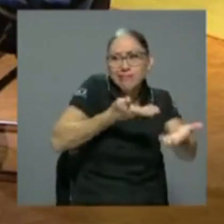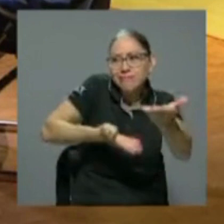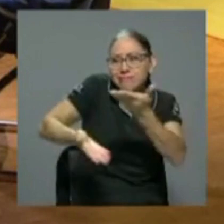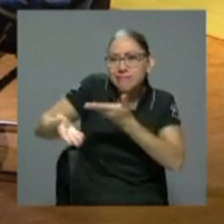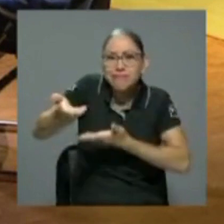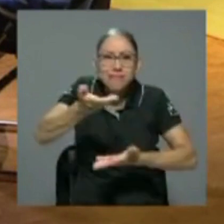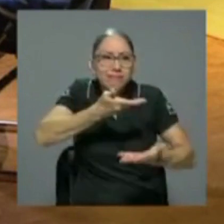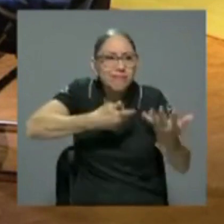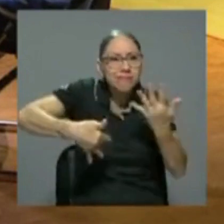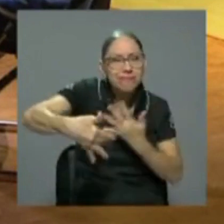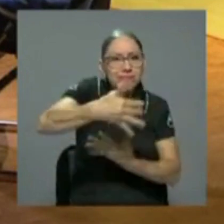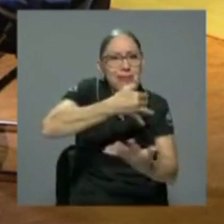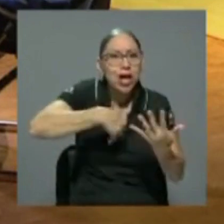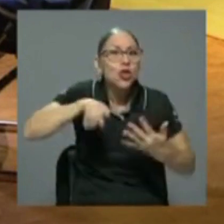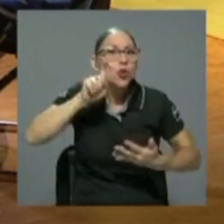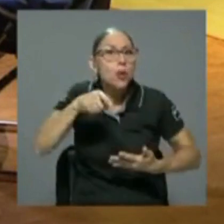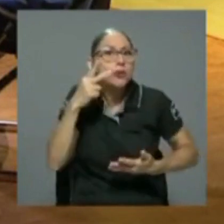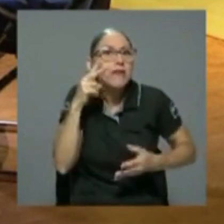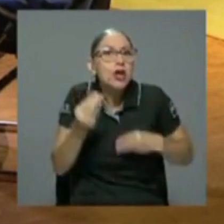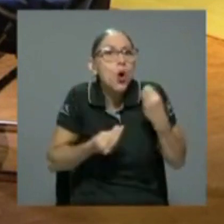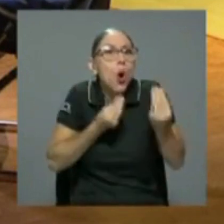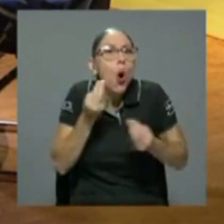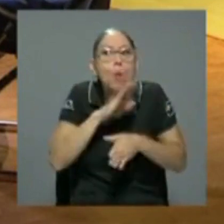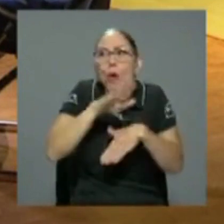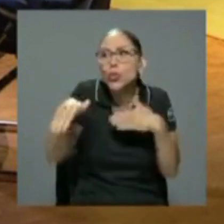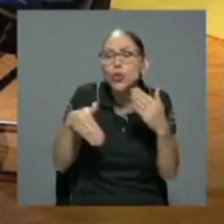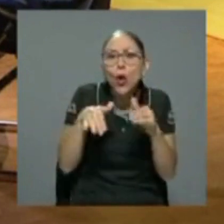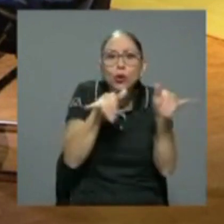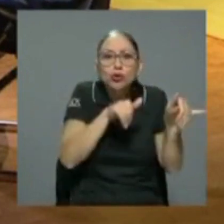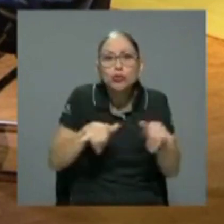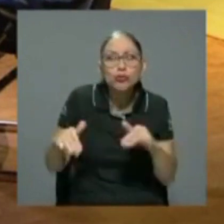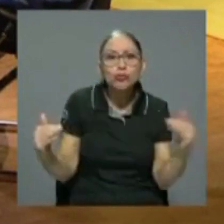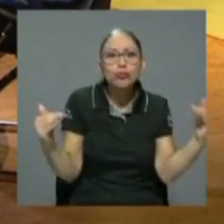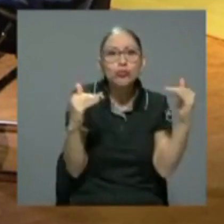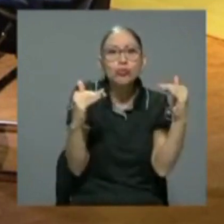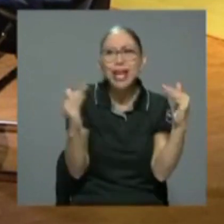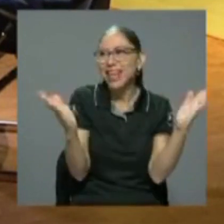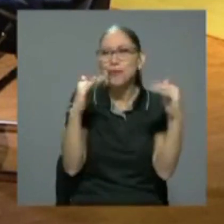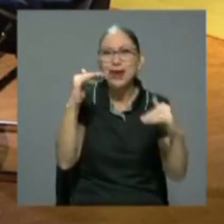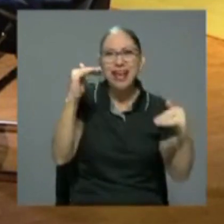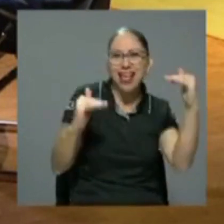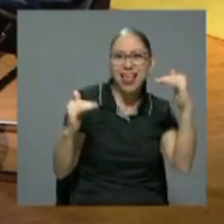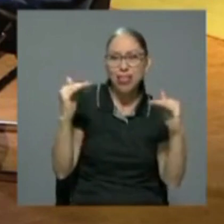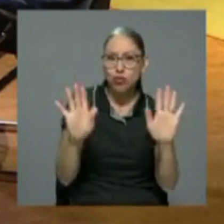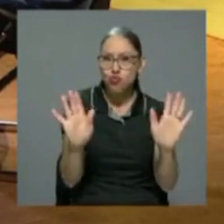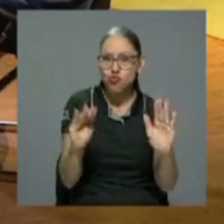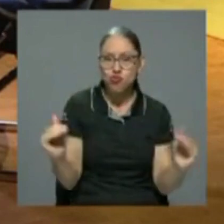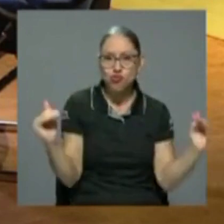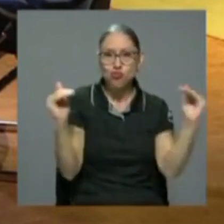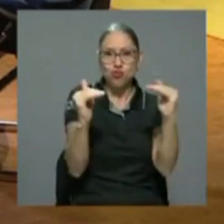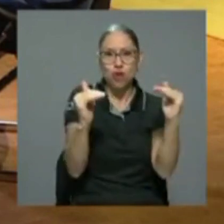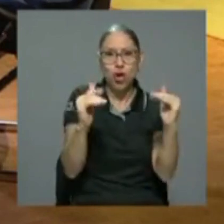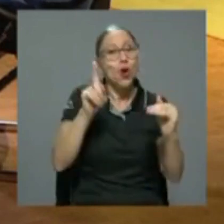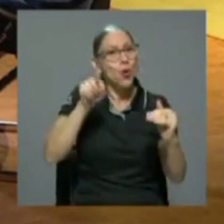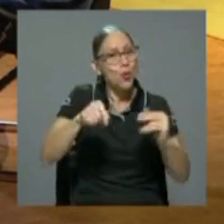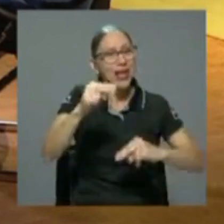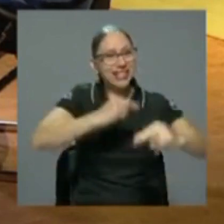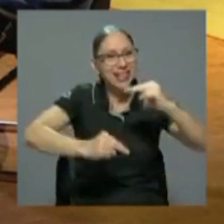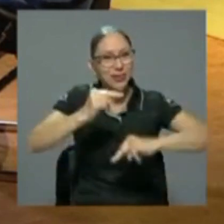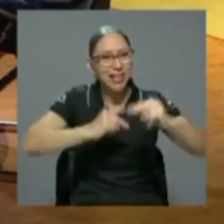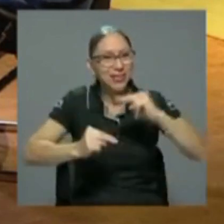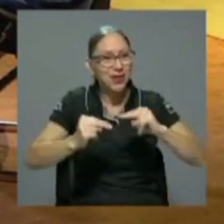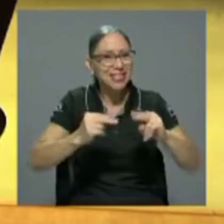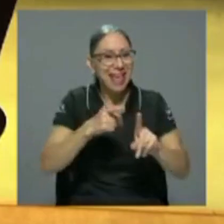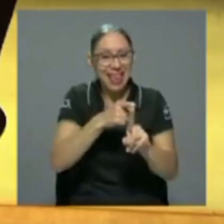tuvieran mayor prominencia que otros, para que todos nos sintiéramos muy bien y hubo que hacer negociaciones. fue todo desde el punto de vista